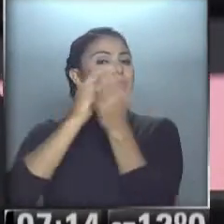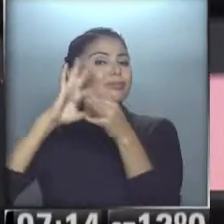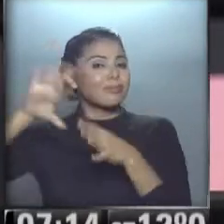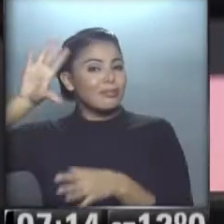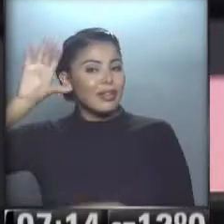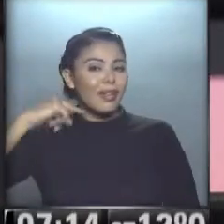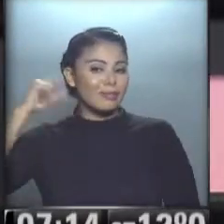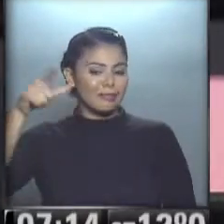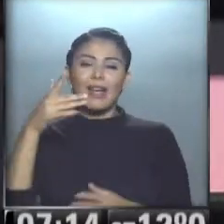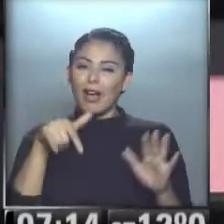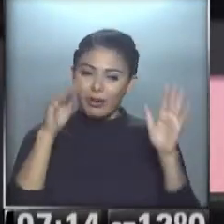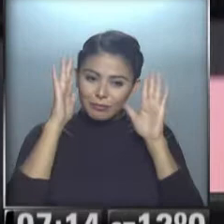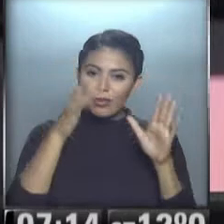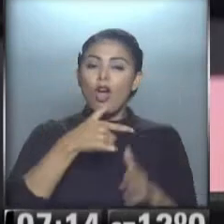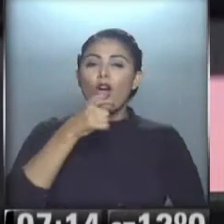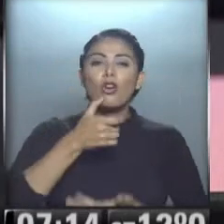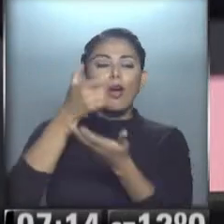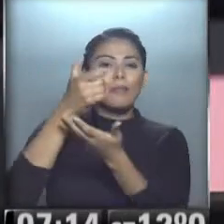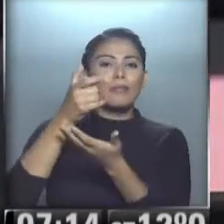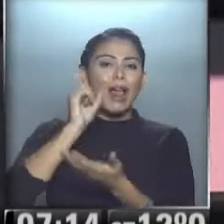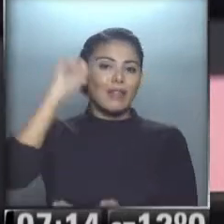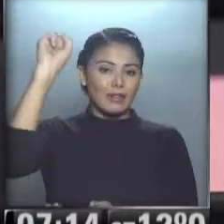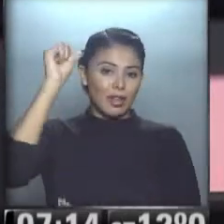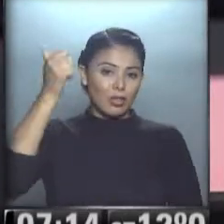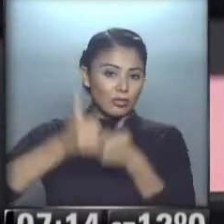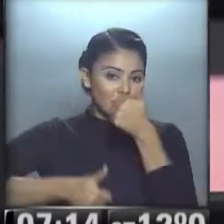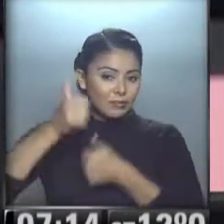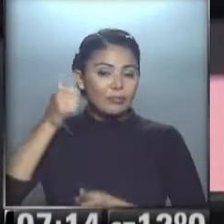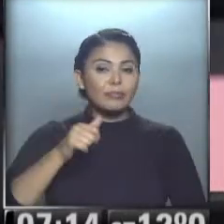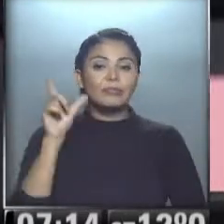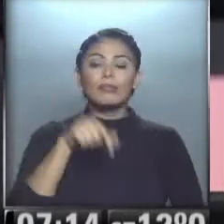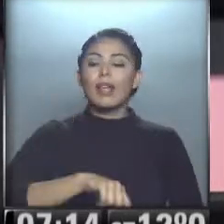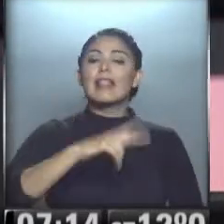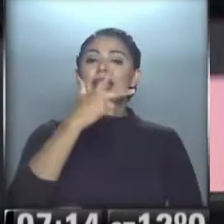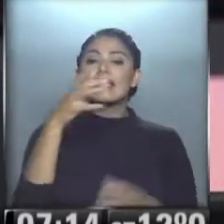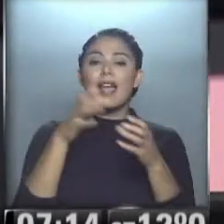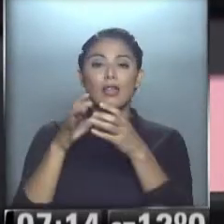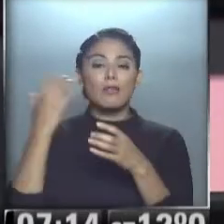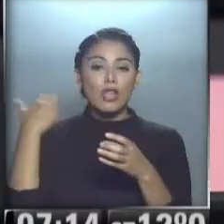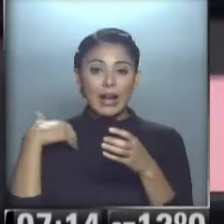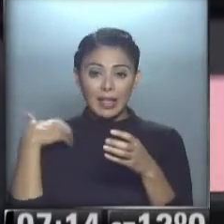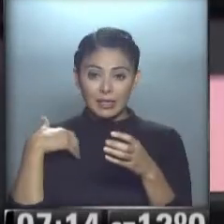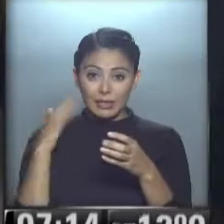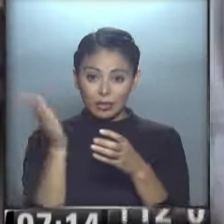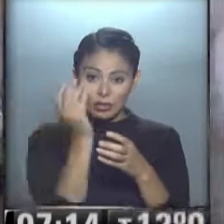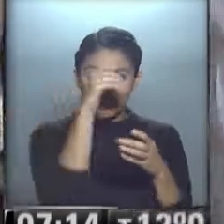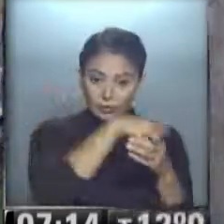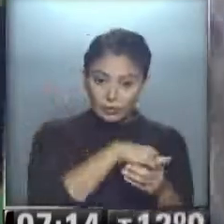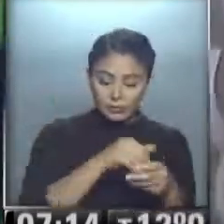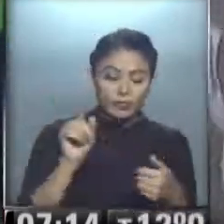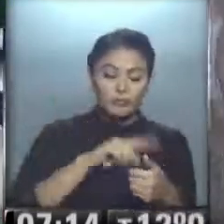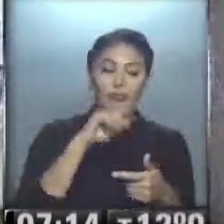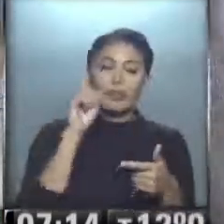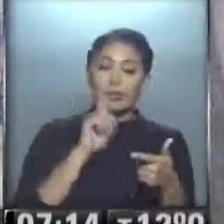La Champions, la Copa del Mundo. Se viene. Hablamos de la Copa Libertadores de América en este caso para la participación de 3 equipos argentinos. Nos metemos en la previa, 2